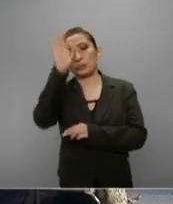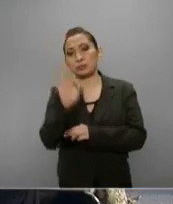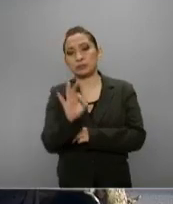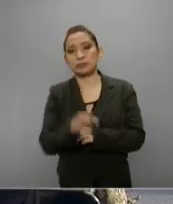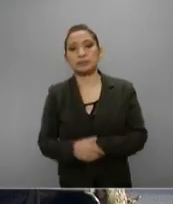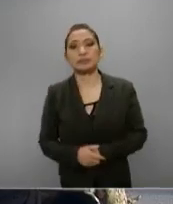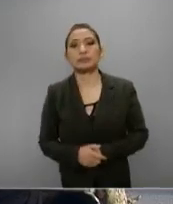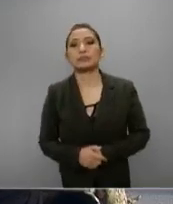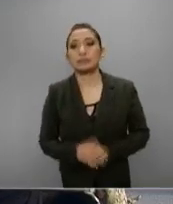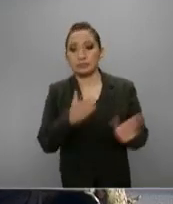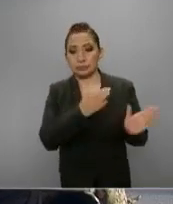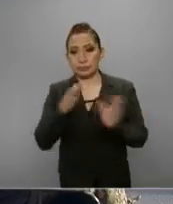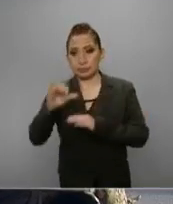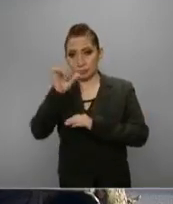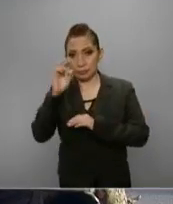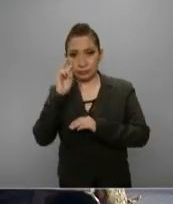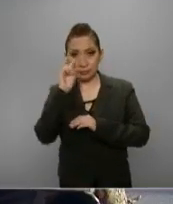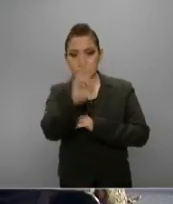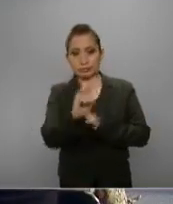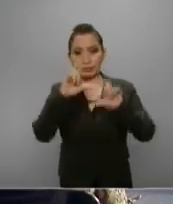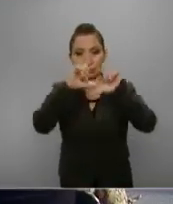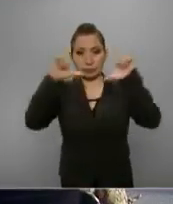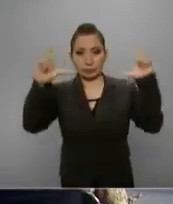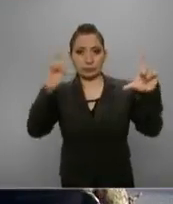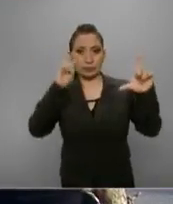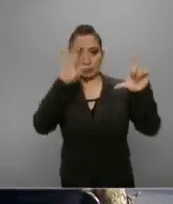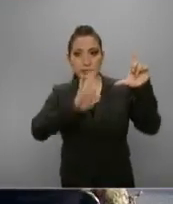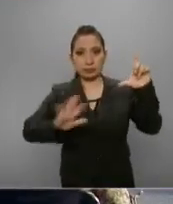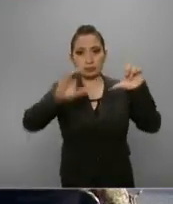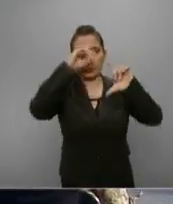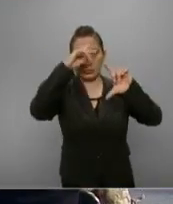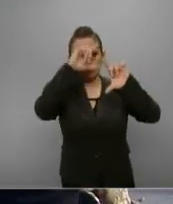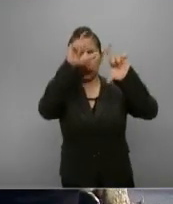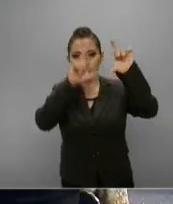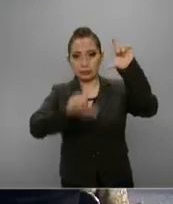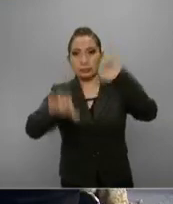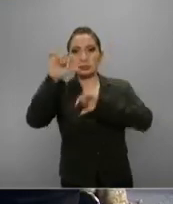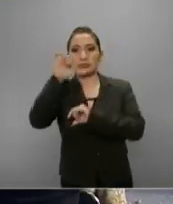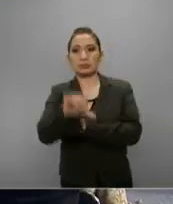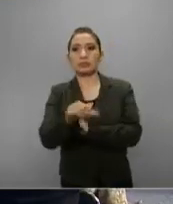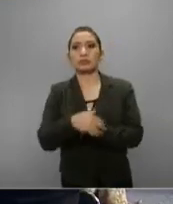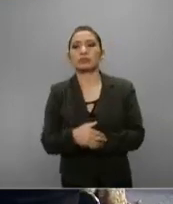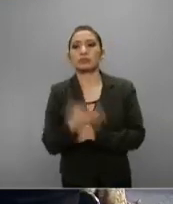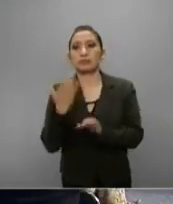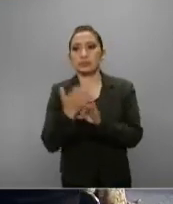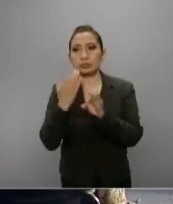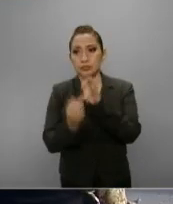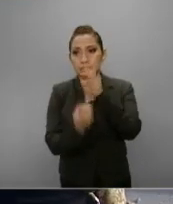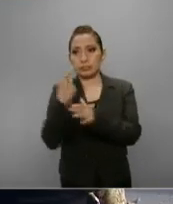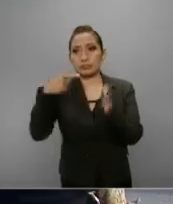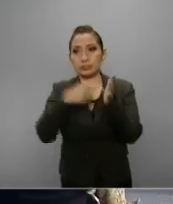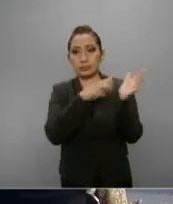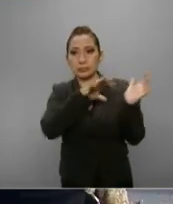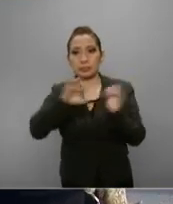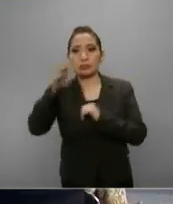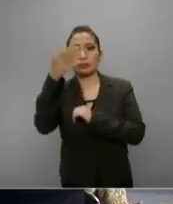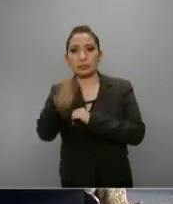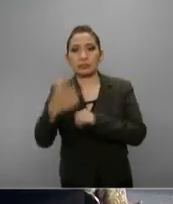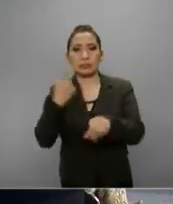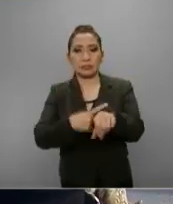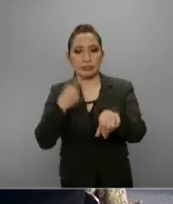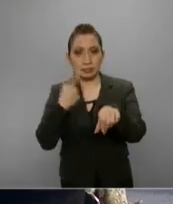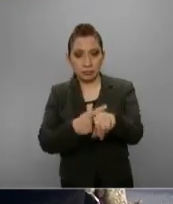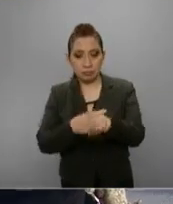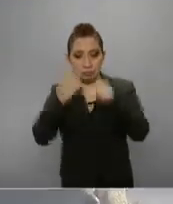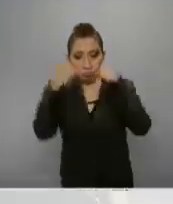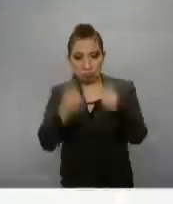5.1%. Si pasamos a la siguiente, vemos ahora nuestro panorama nacional. El día de hoy actualizamos a 1.510